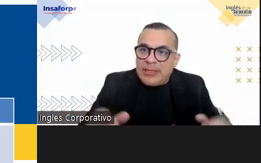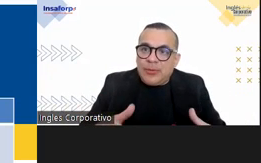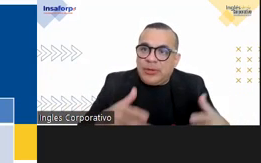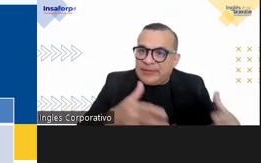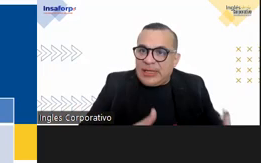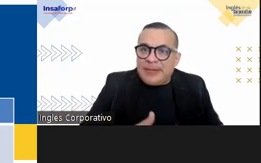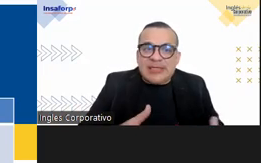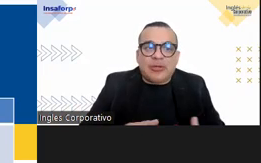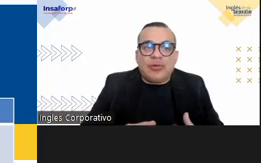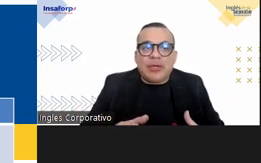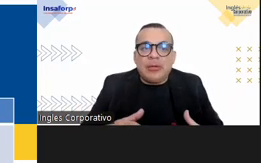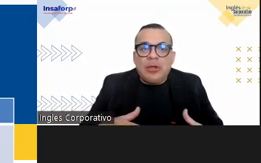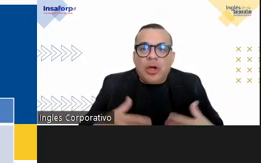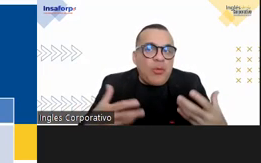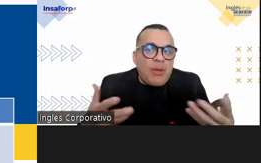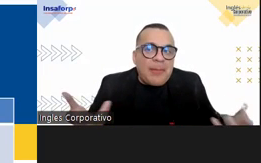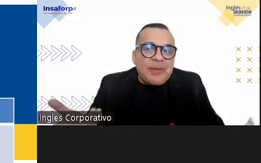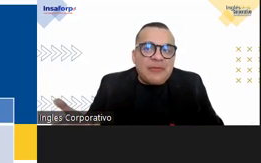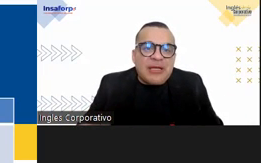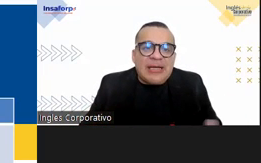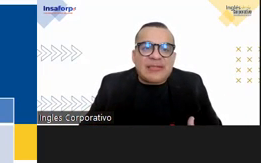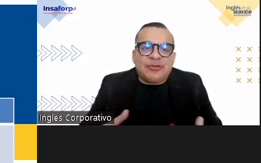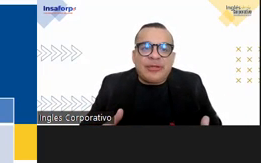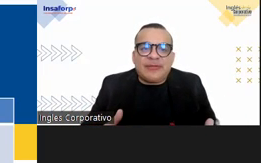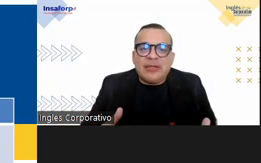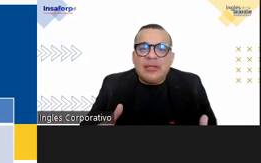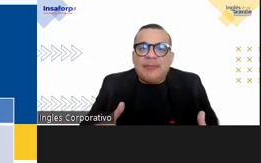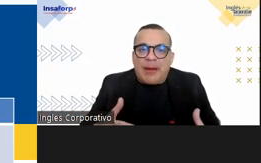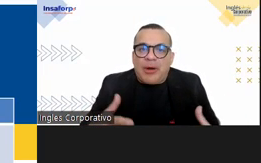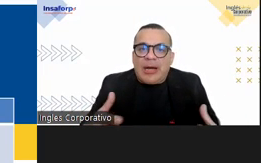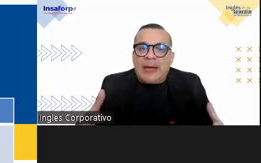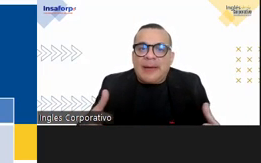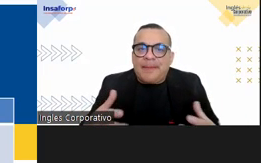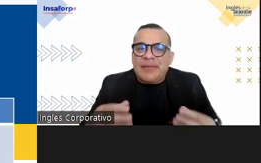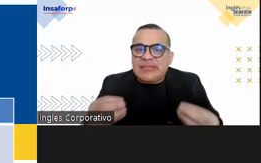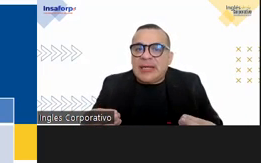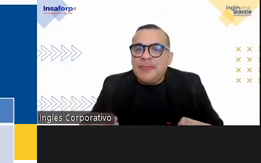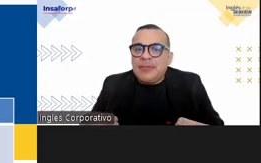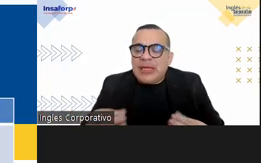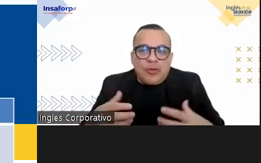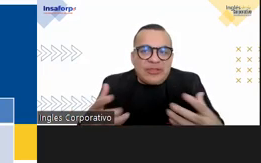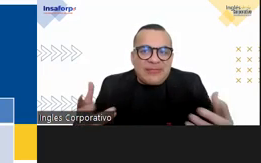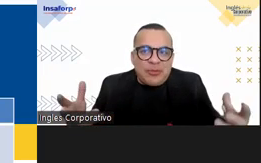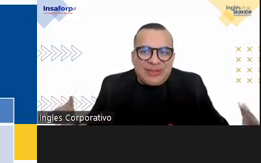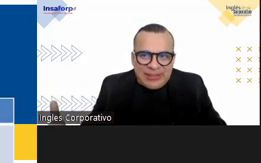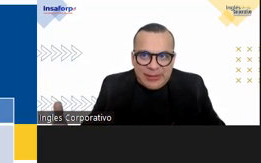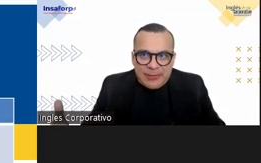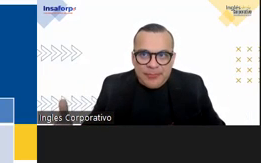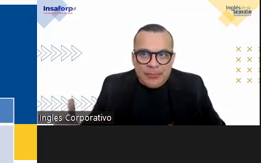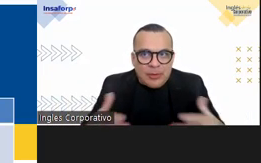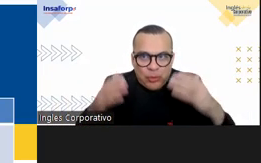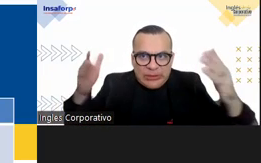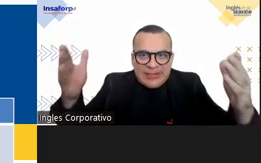un vehículo que sea el más económico. ¿Cómo vamos a planificar las acciones? Vamos a pensar qué cosas debemos